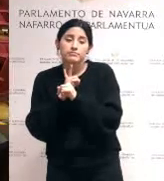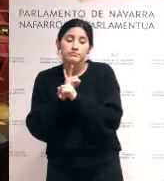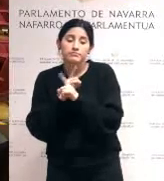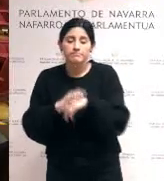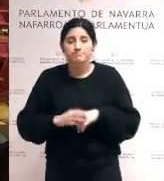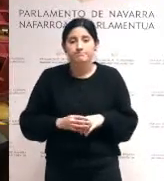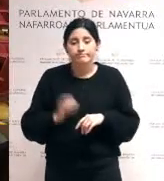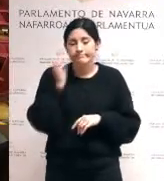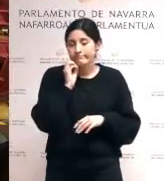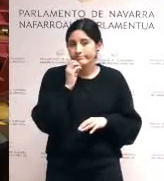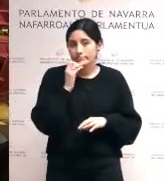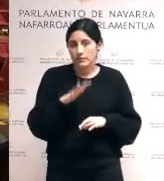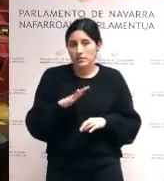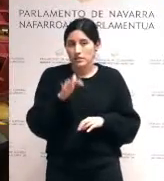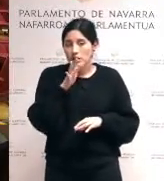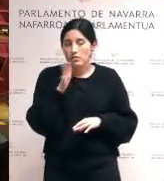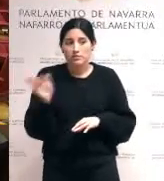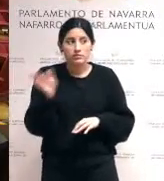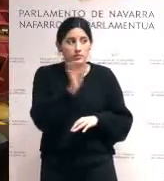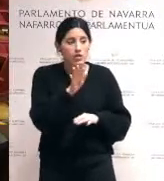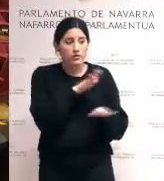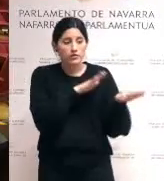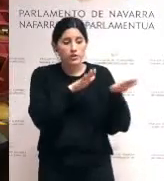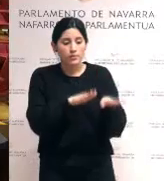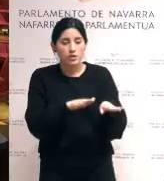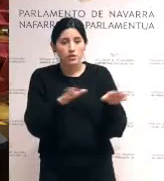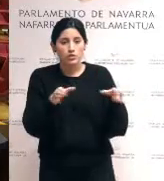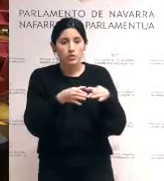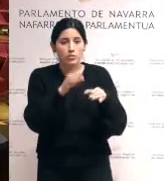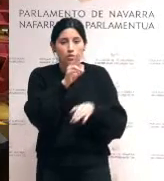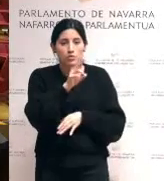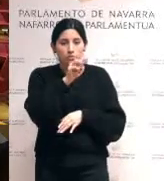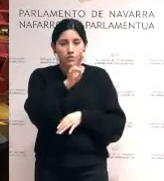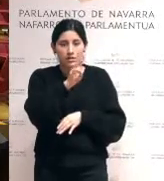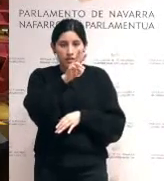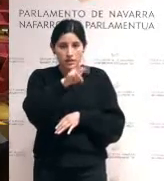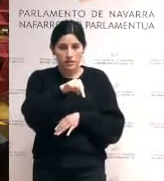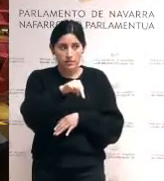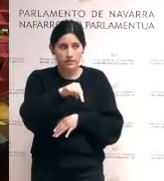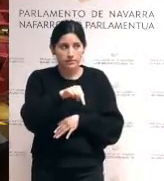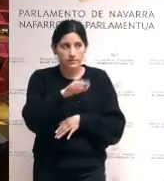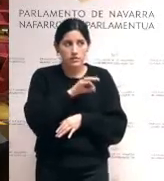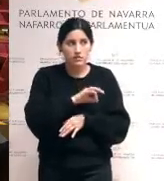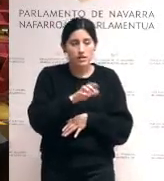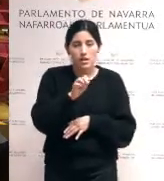Bien, pues comenzamos con los turnos a favor. Con el Grupo Parlamentario de UPN, señor Álvarez Aluso, 10 minutos.